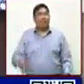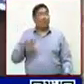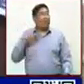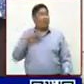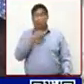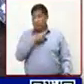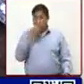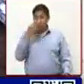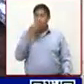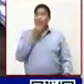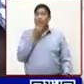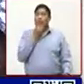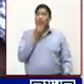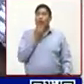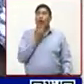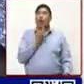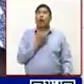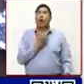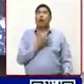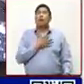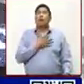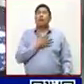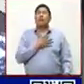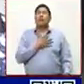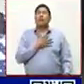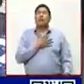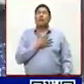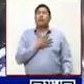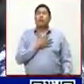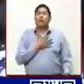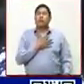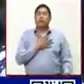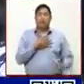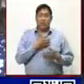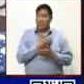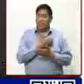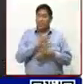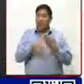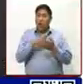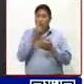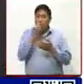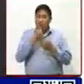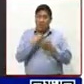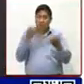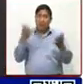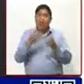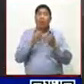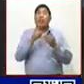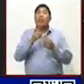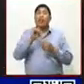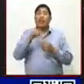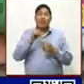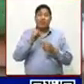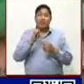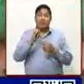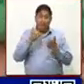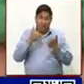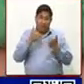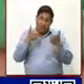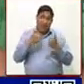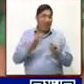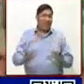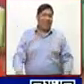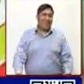Hemos visto la nota en Bolivisión y nos ha consternado, mamita. ¿Te hemos traído todos esos alimentos? ¿Cómo estás, Manuel?